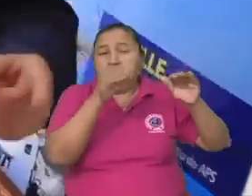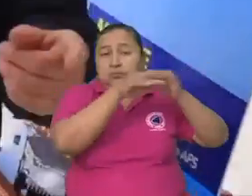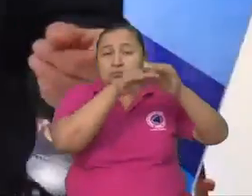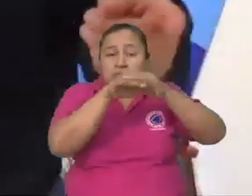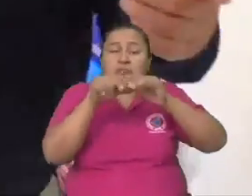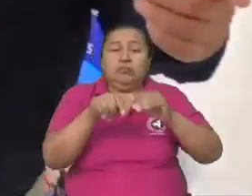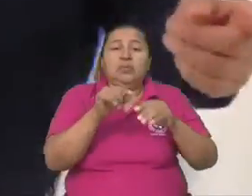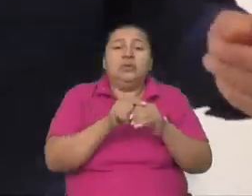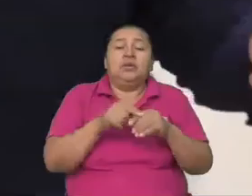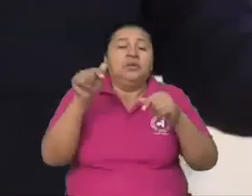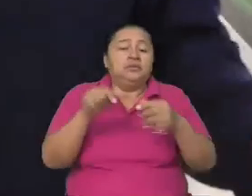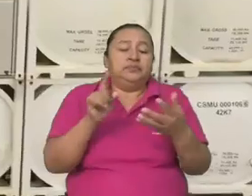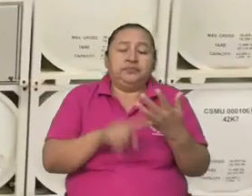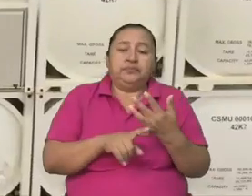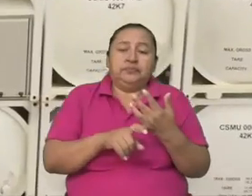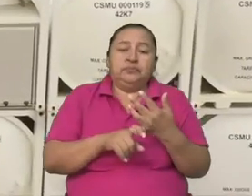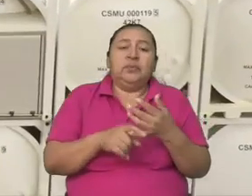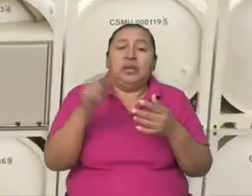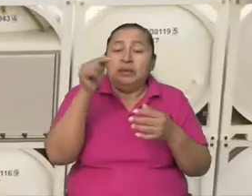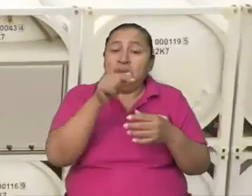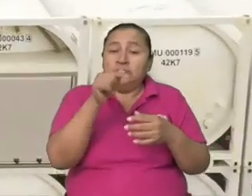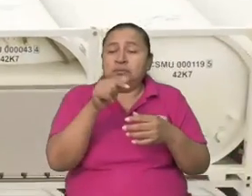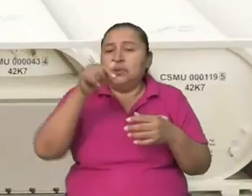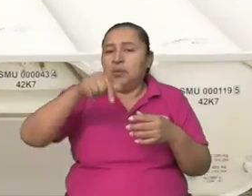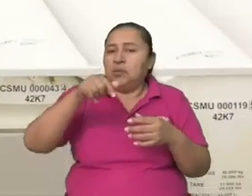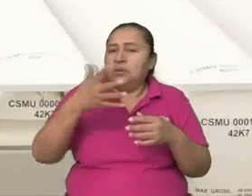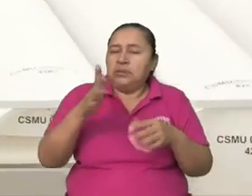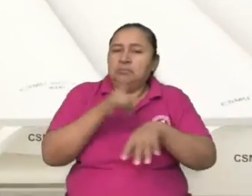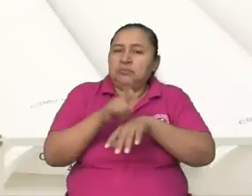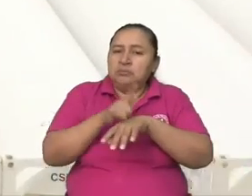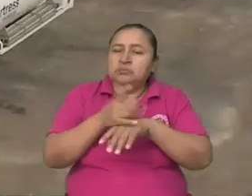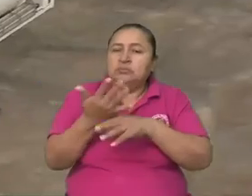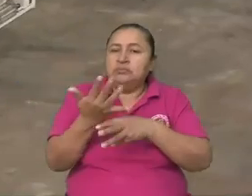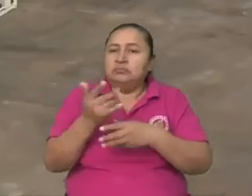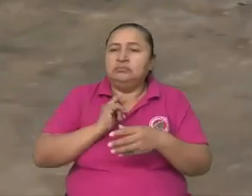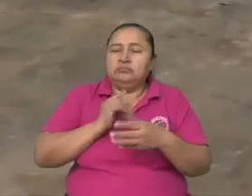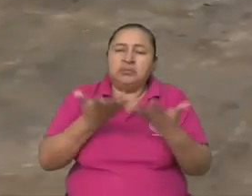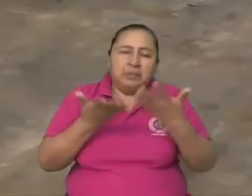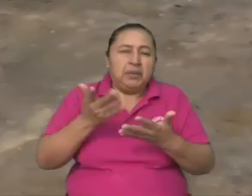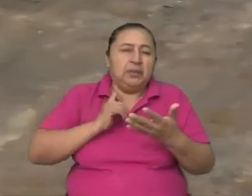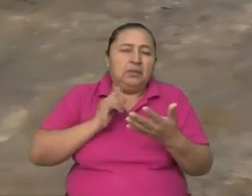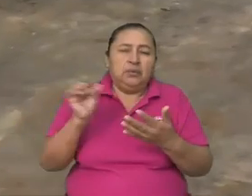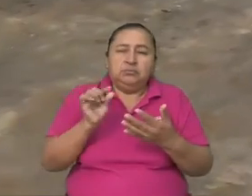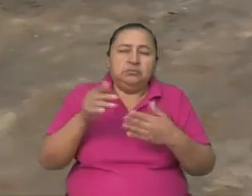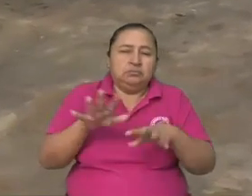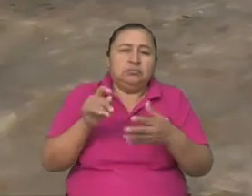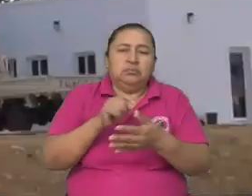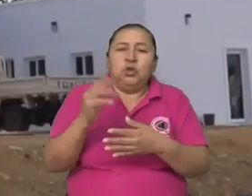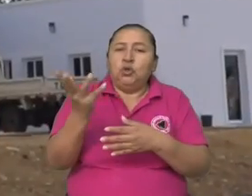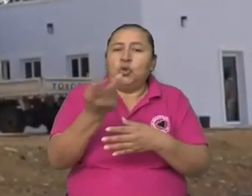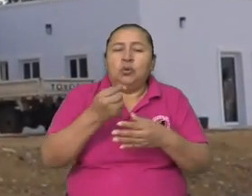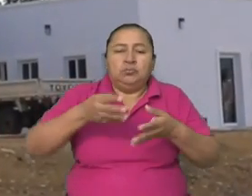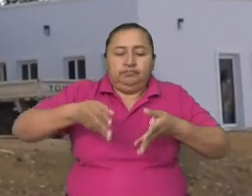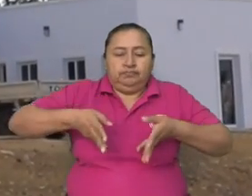metros cuadrados. Y eso ahorita estamos buscando ya, esperamos tenerlo listo, todo lo que es la